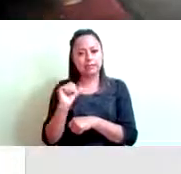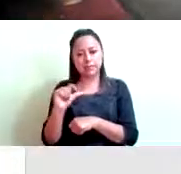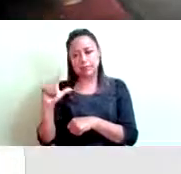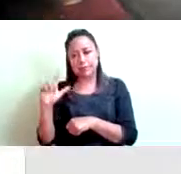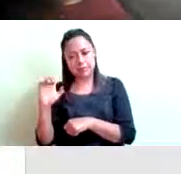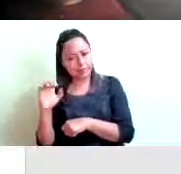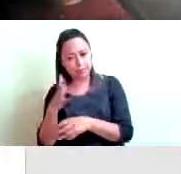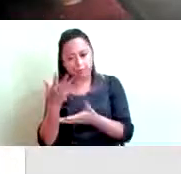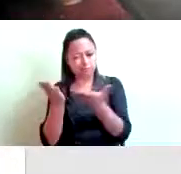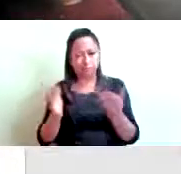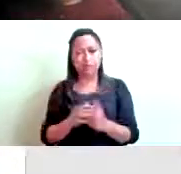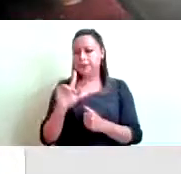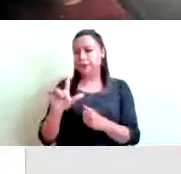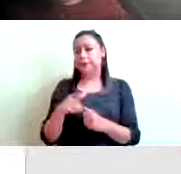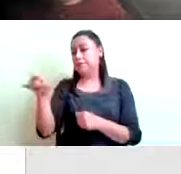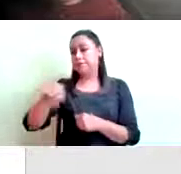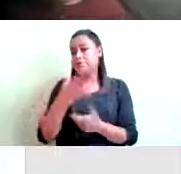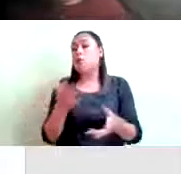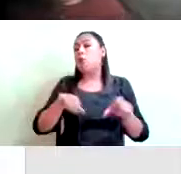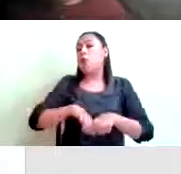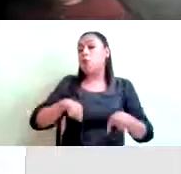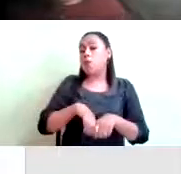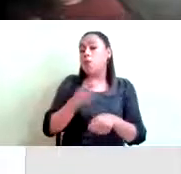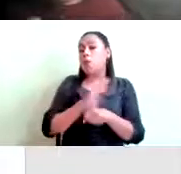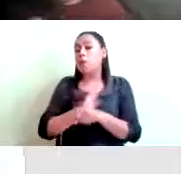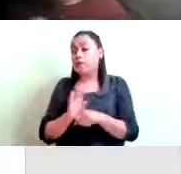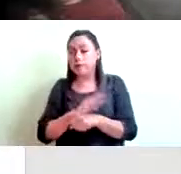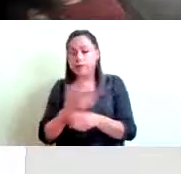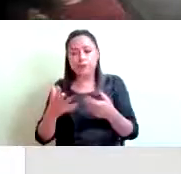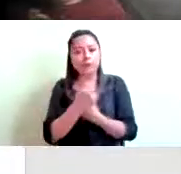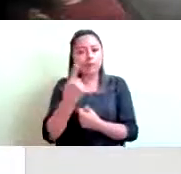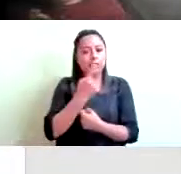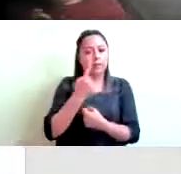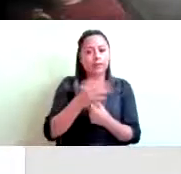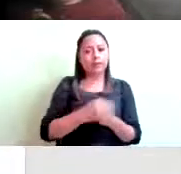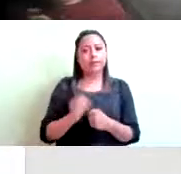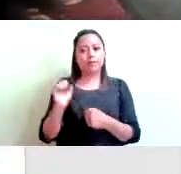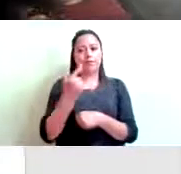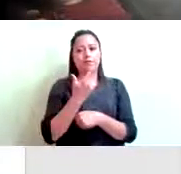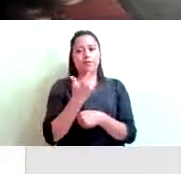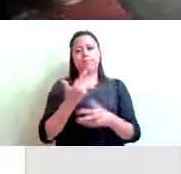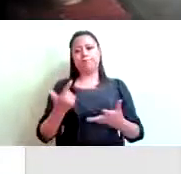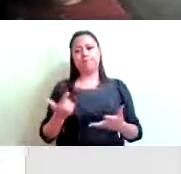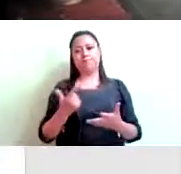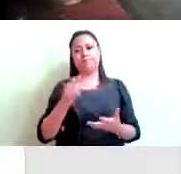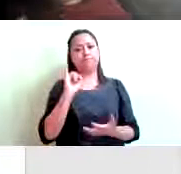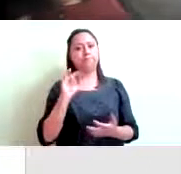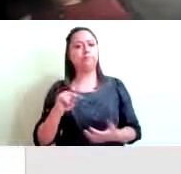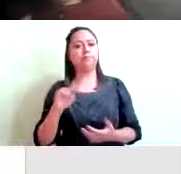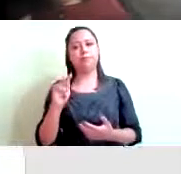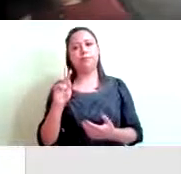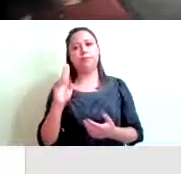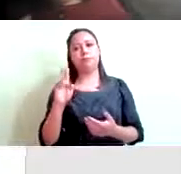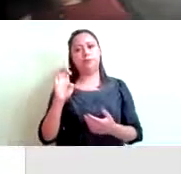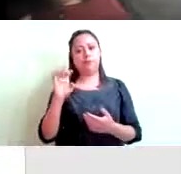cómo resultar beneficiados incluso de los estragos de un suceso imprevisto y no contemplado, como